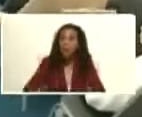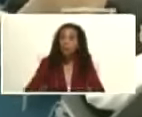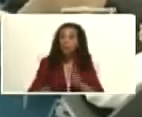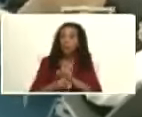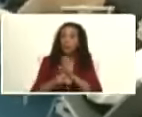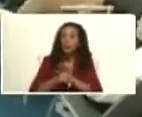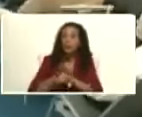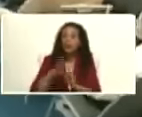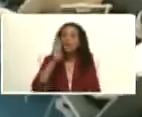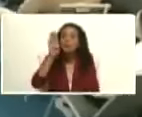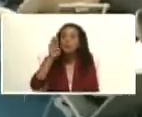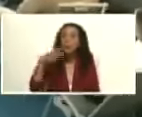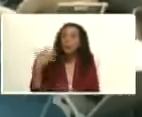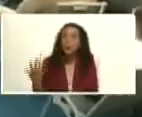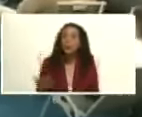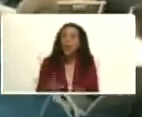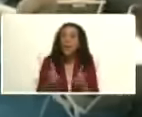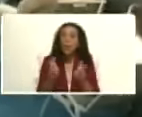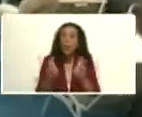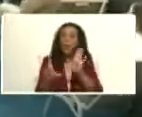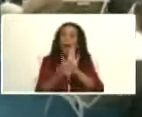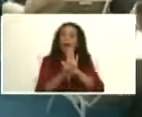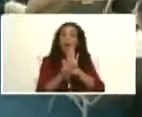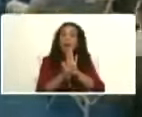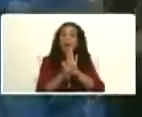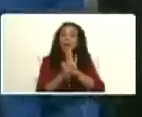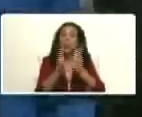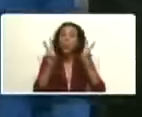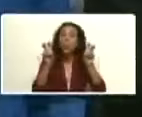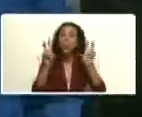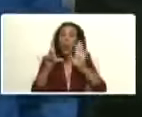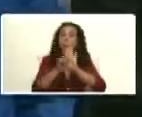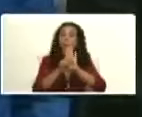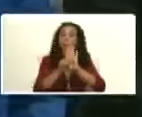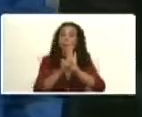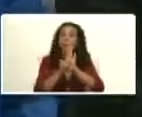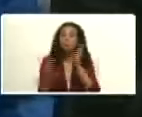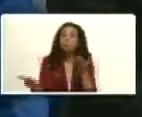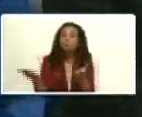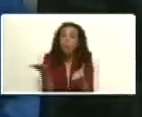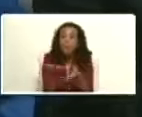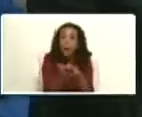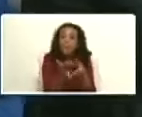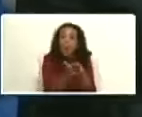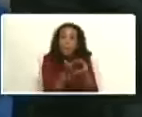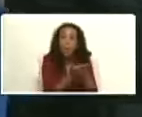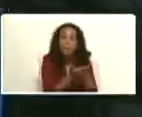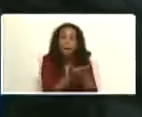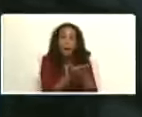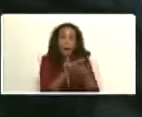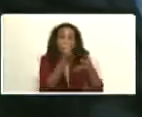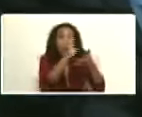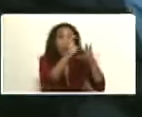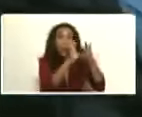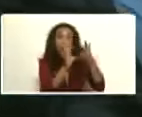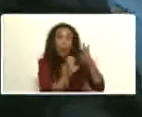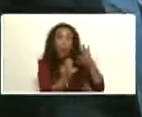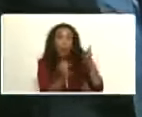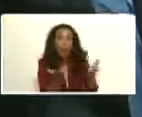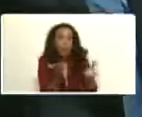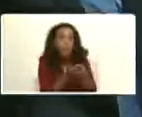Venezuela. La nueva ley que trae un conjunto de elementos de primer